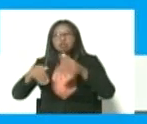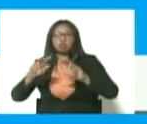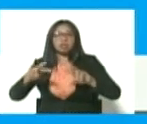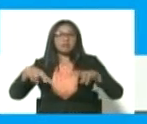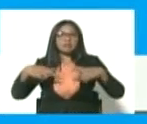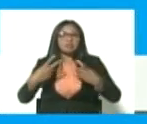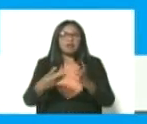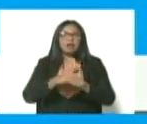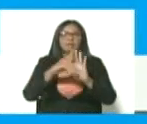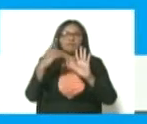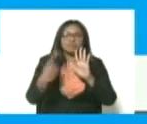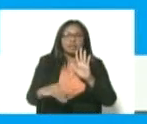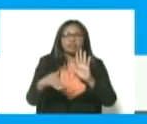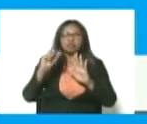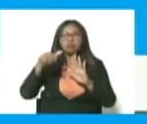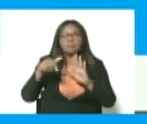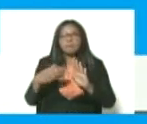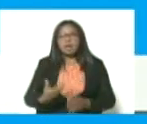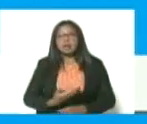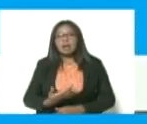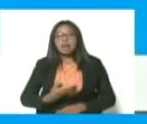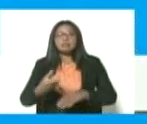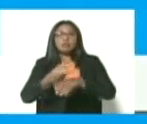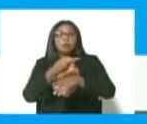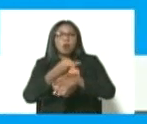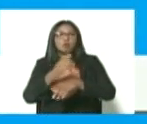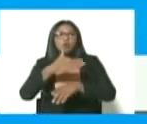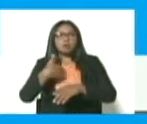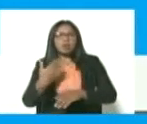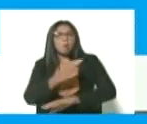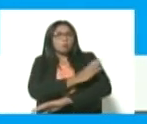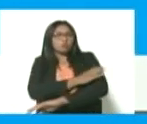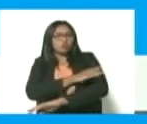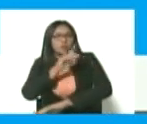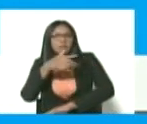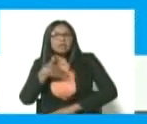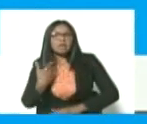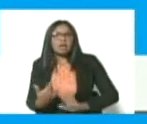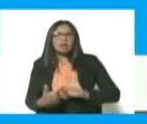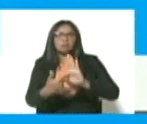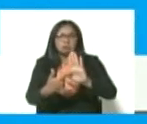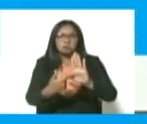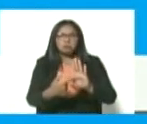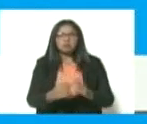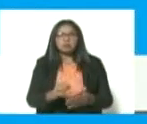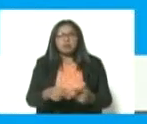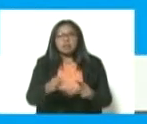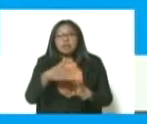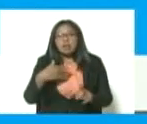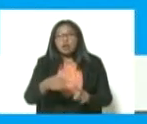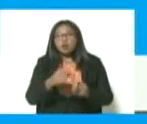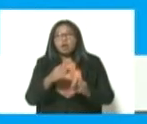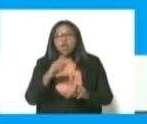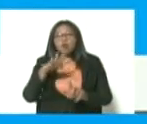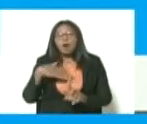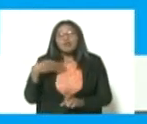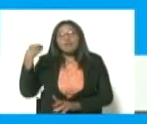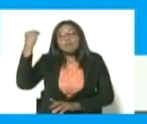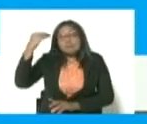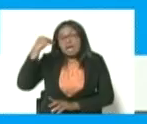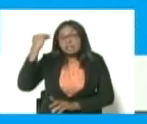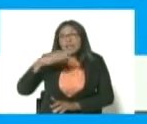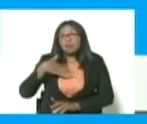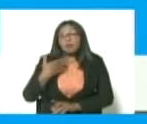Reivindican el derecho a ser alcaldes y gobernadores, alcaldesas y gobernadoras. Y creen que pueden ganar, y pueden